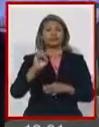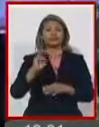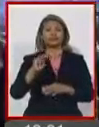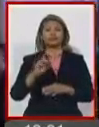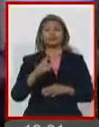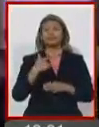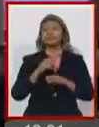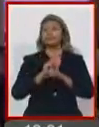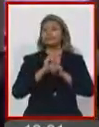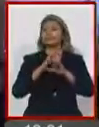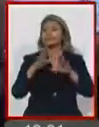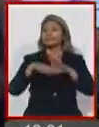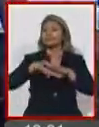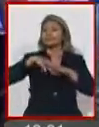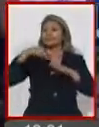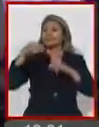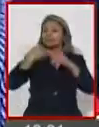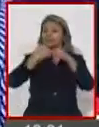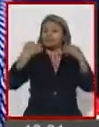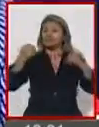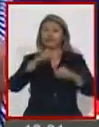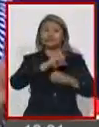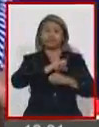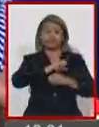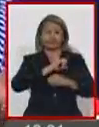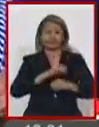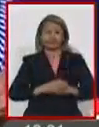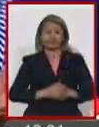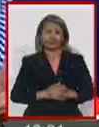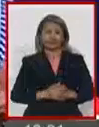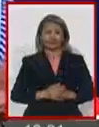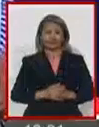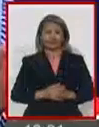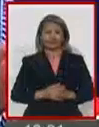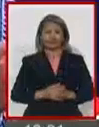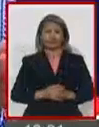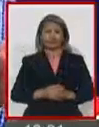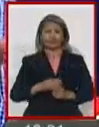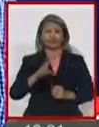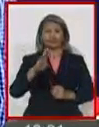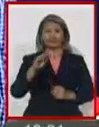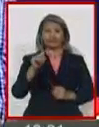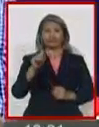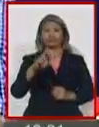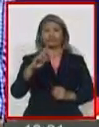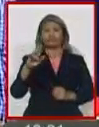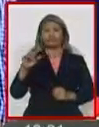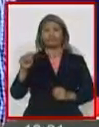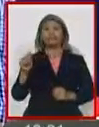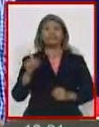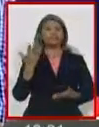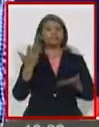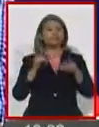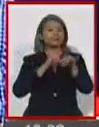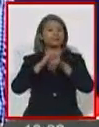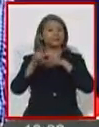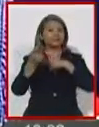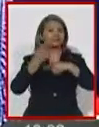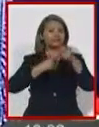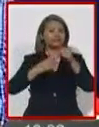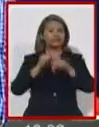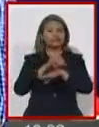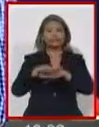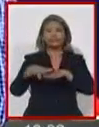aclaró que es una situación externa a la policía. En el caso de la Barra, hay una acusación de supuesto tráfico